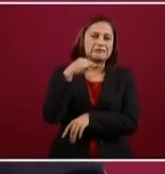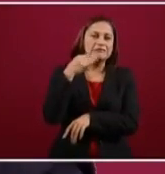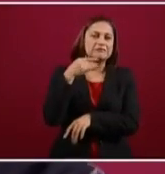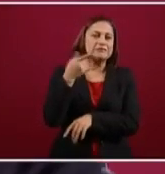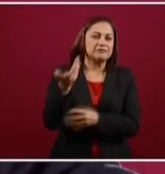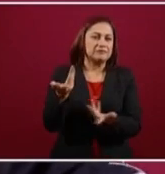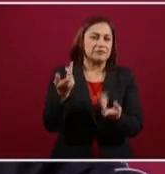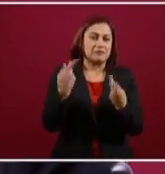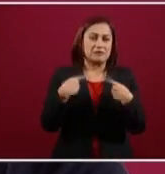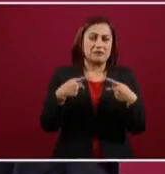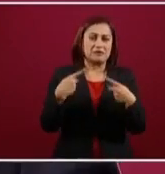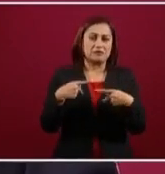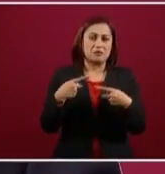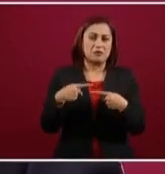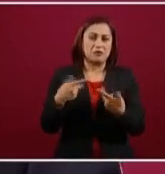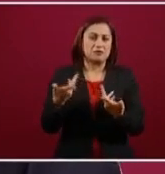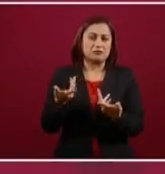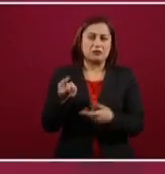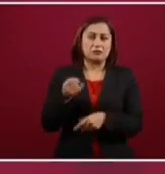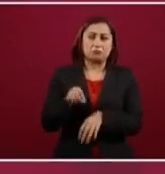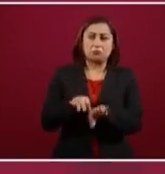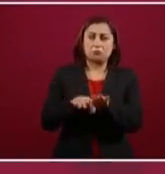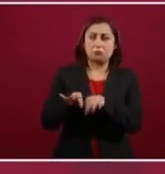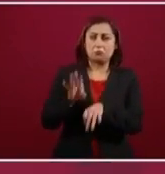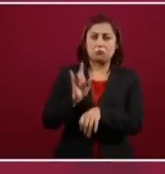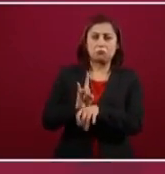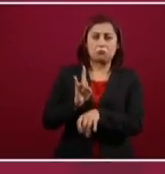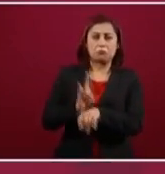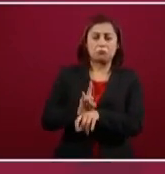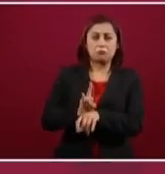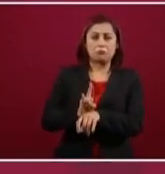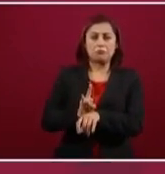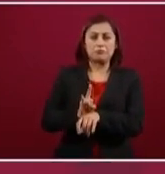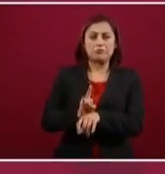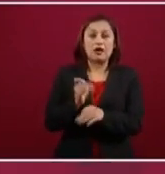Estamos rescatando al Estado.